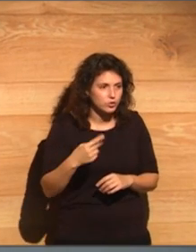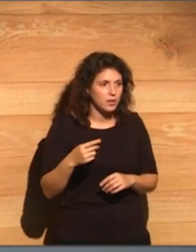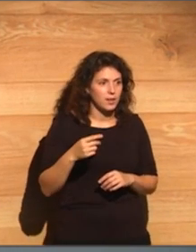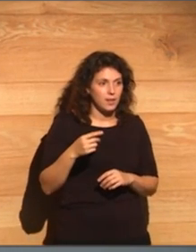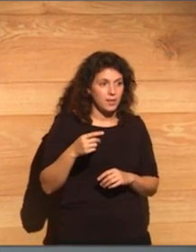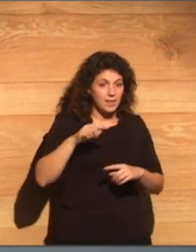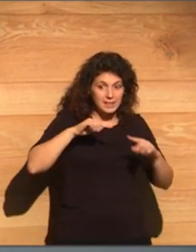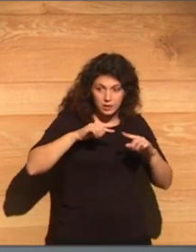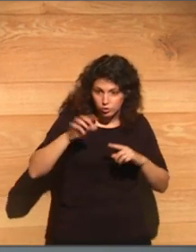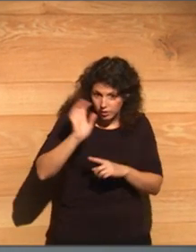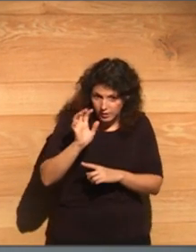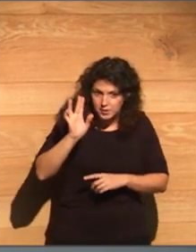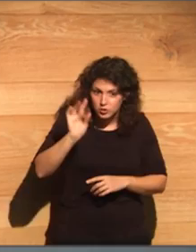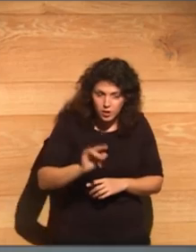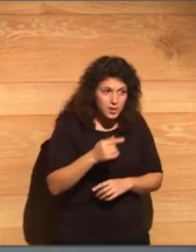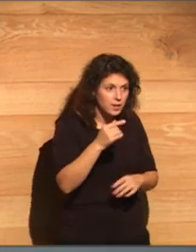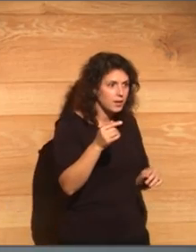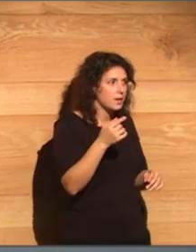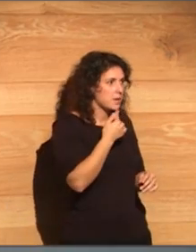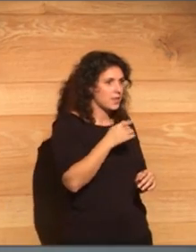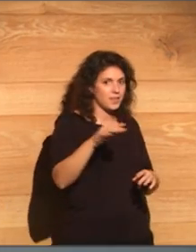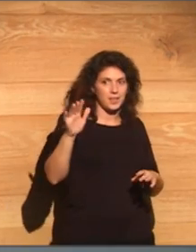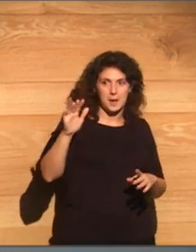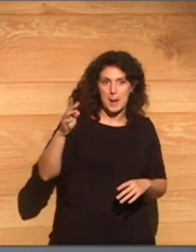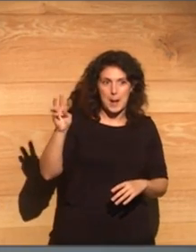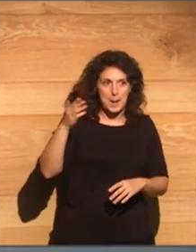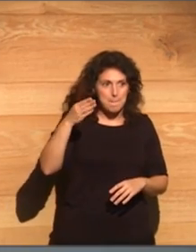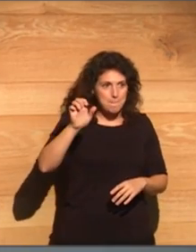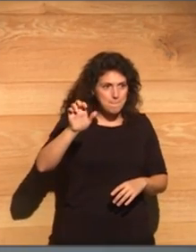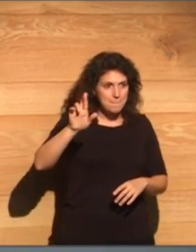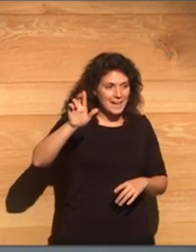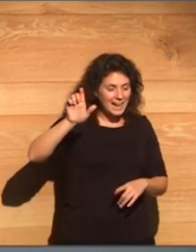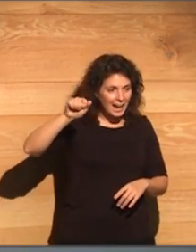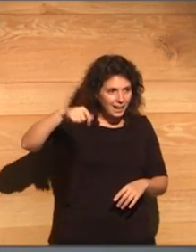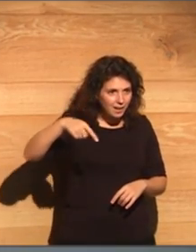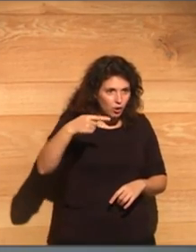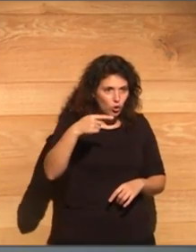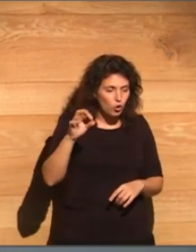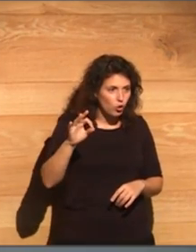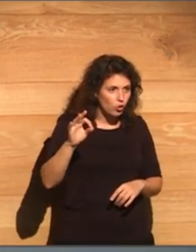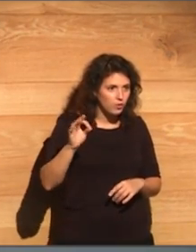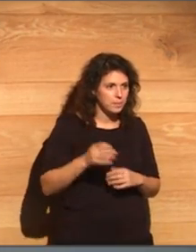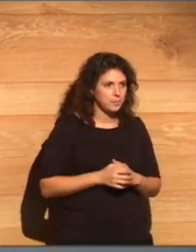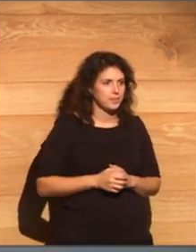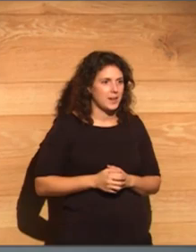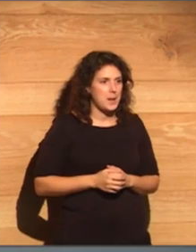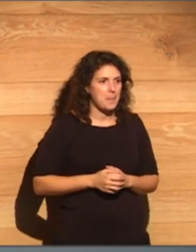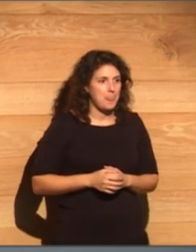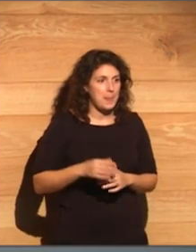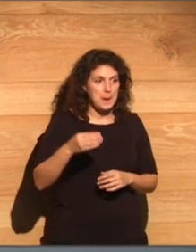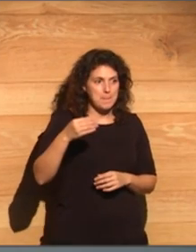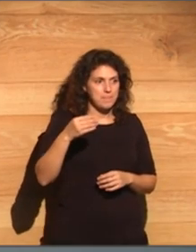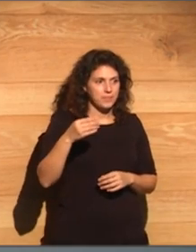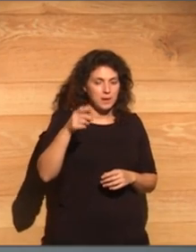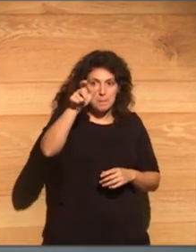de cine? Sí. Se vuelve y dice, ¡Berlango! ¡Berlango! ¿Berlango? ¿Berlango? ¡Berlango! ¡Berlango! ¿Pero